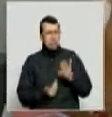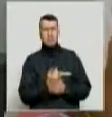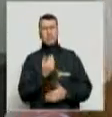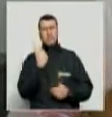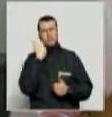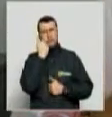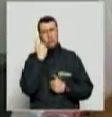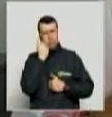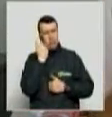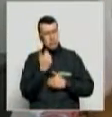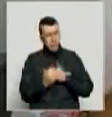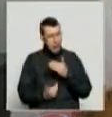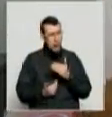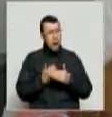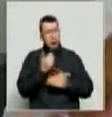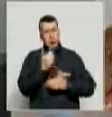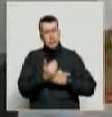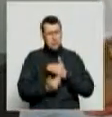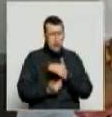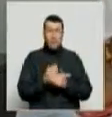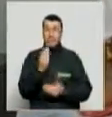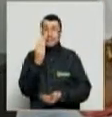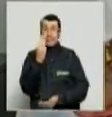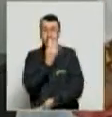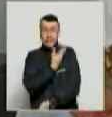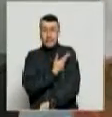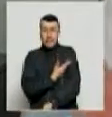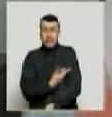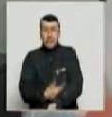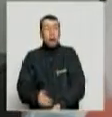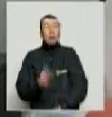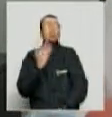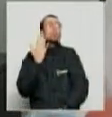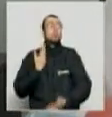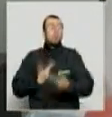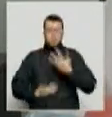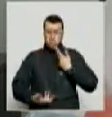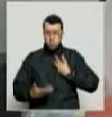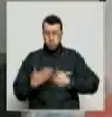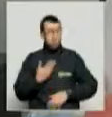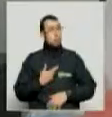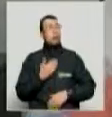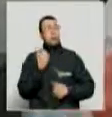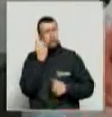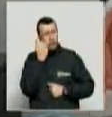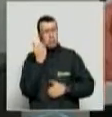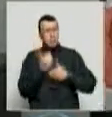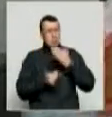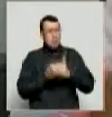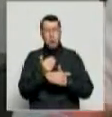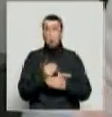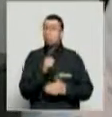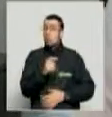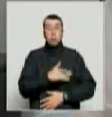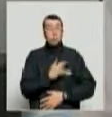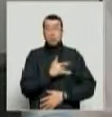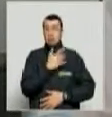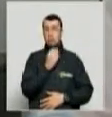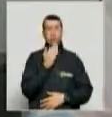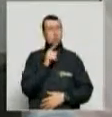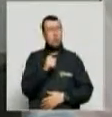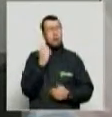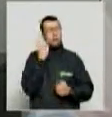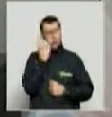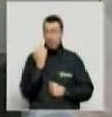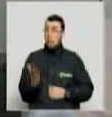nuestro sistema circulatorio? ¿Y por qué es asintomático? Es decir, porque usted puede estar haciendo esa